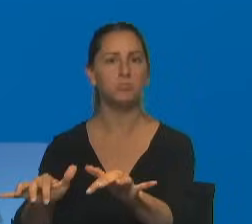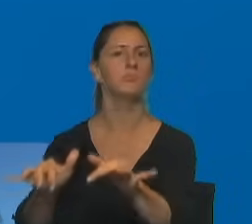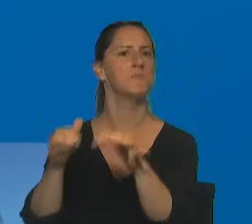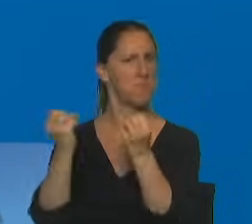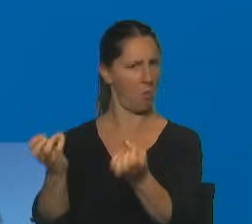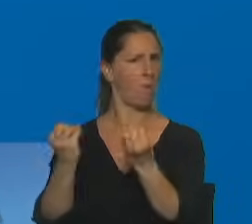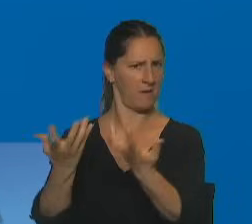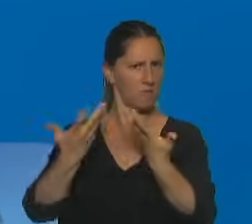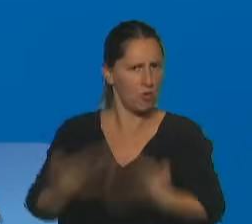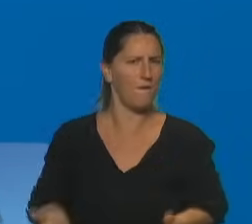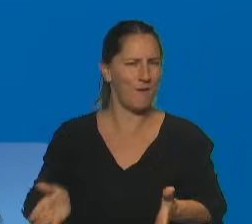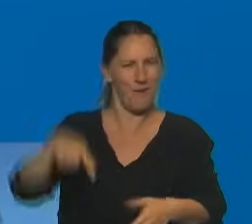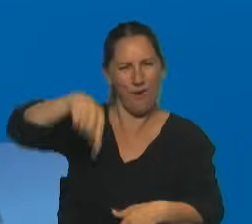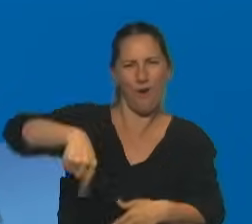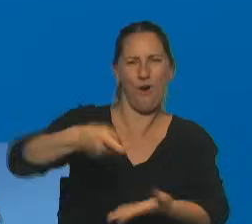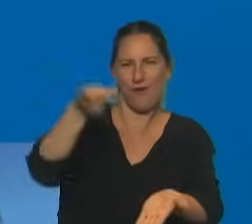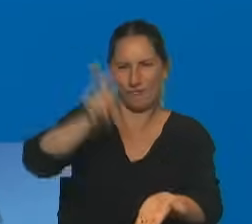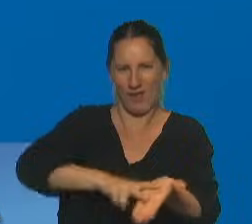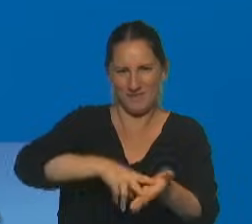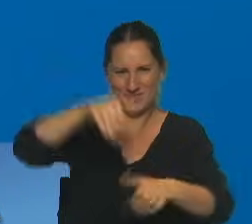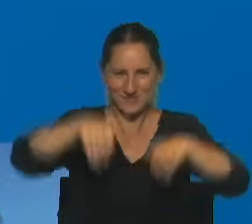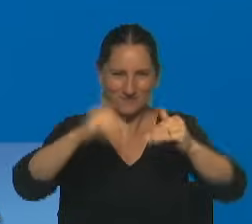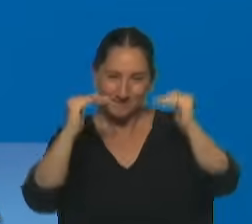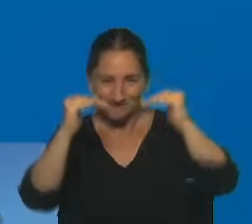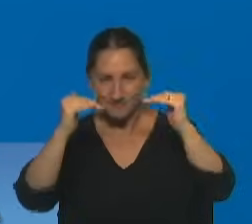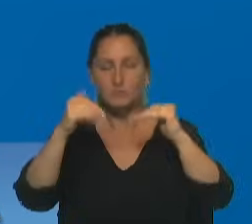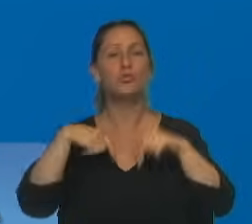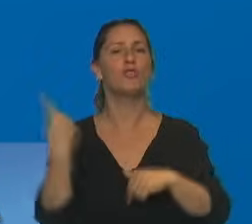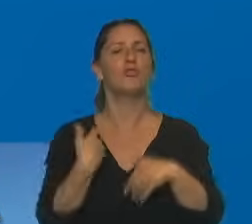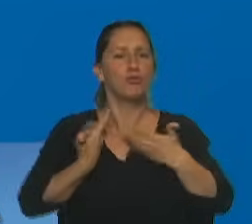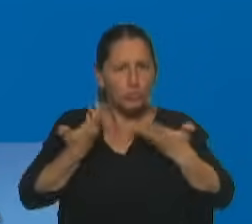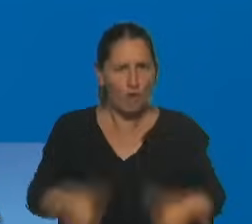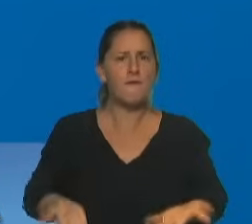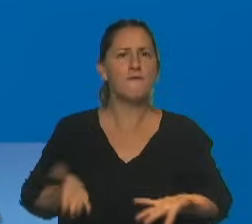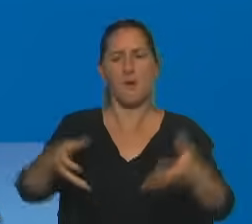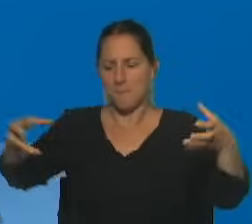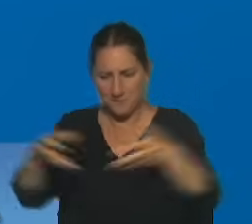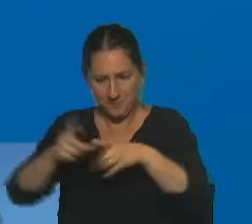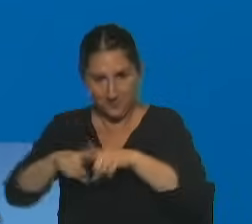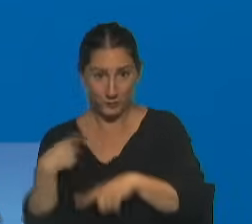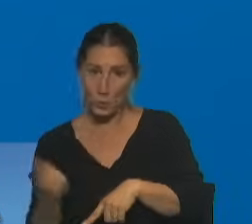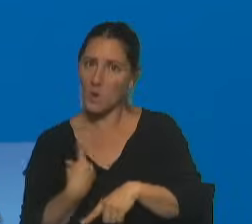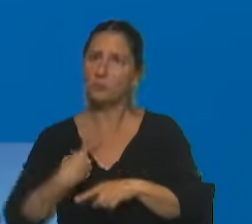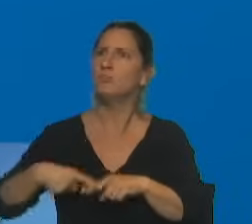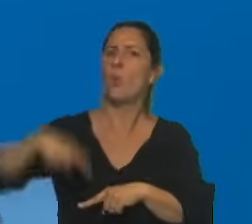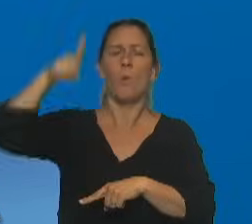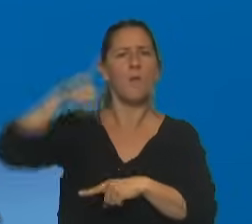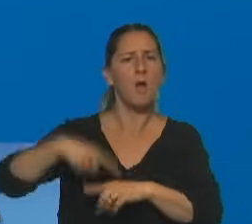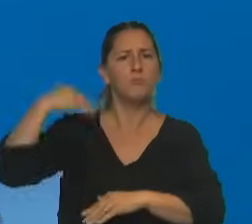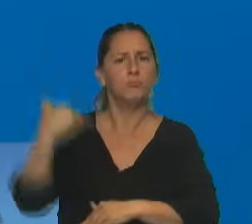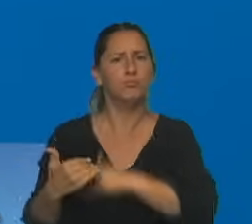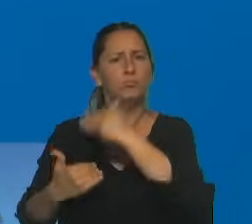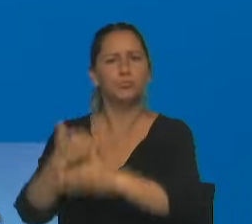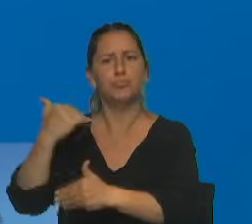en el balotaje y conformes con el trabajo que nuestra fuerza política ha desarrollado durante todo el día en las